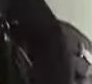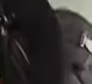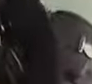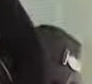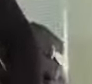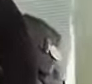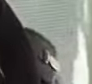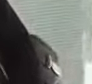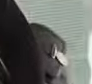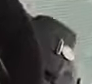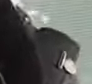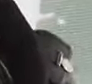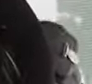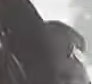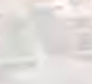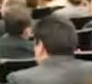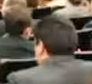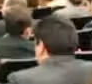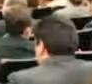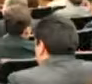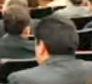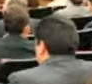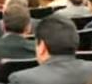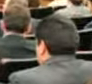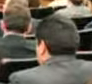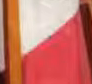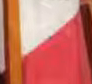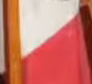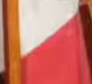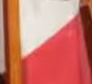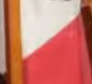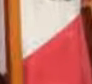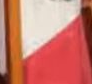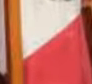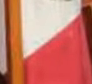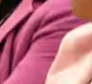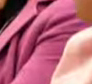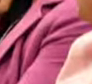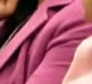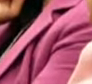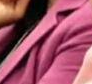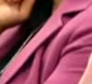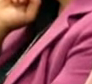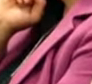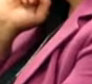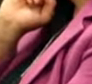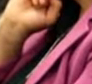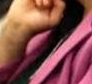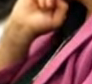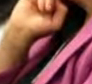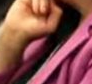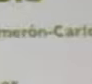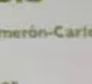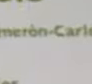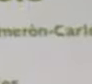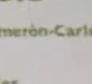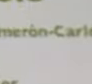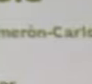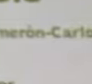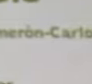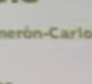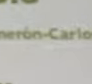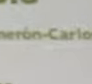México a alrededor de 5 millones de personas. Es por ello que la Secretaría de Salud del Gobierno de la República, con el apoyo de un instruido grupo de médicos especialistas, publicó